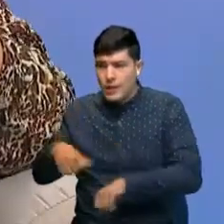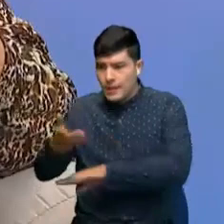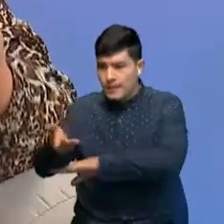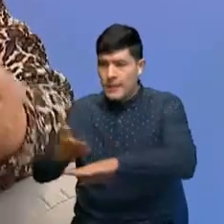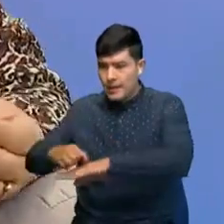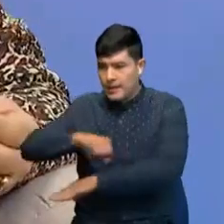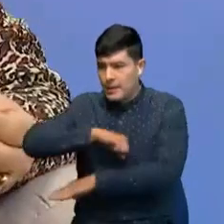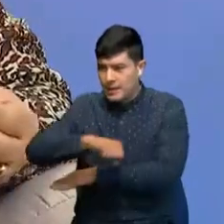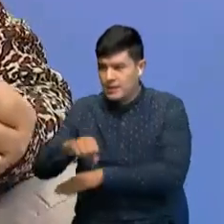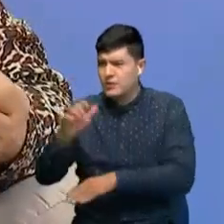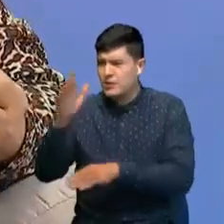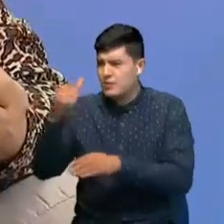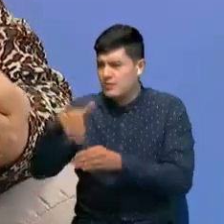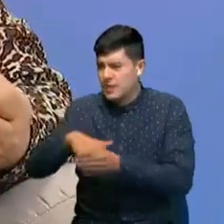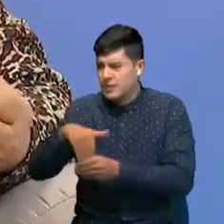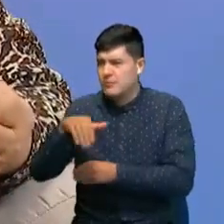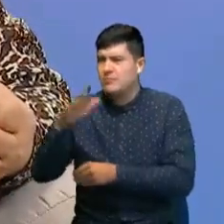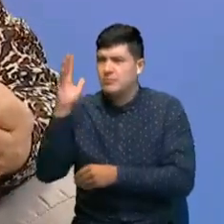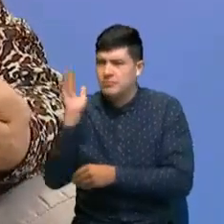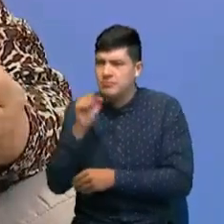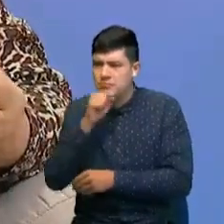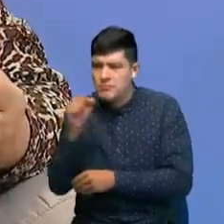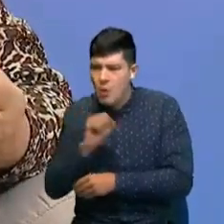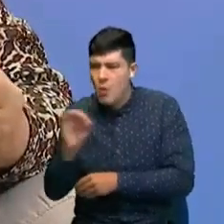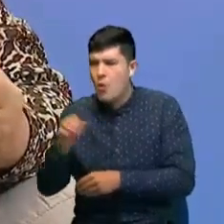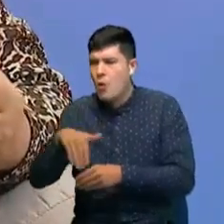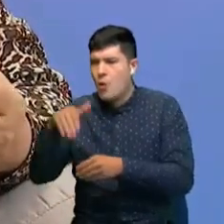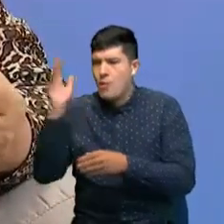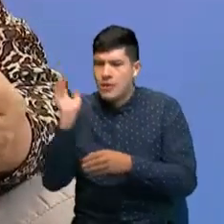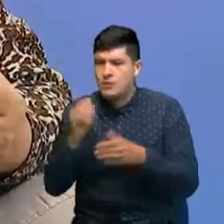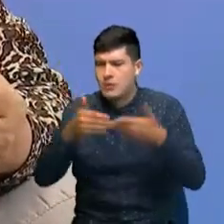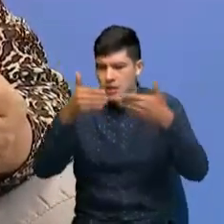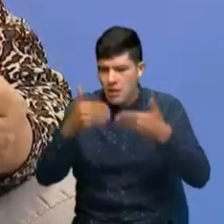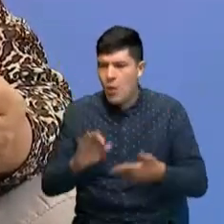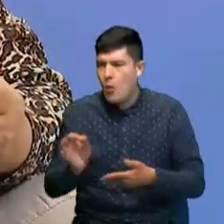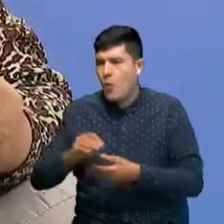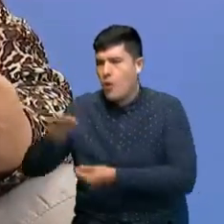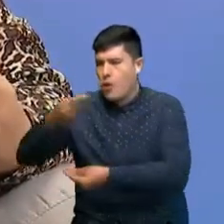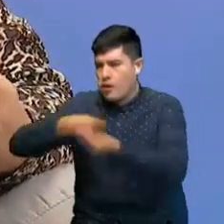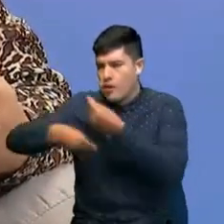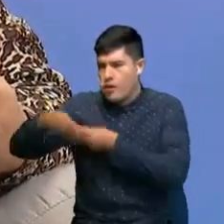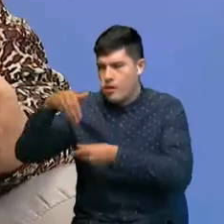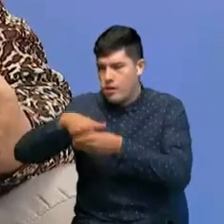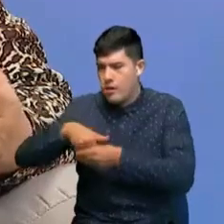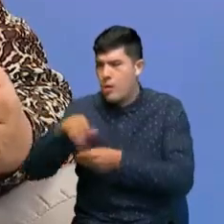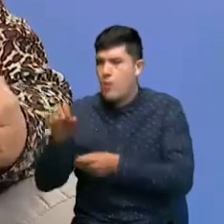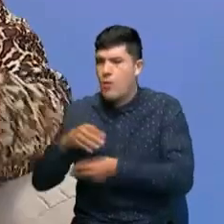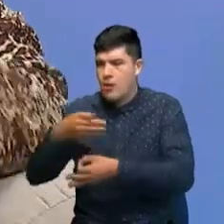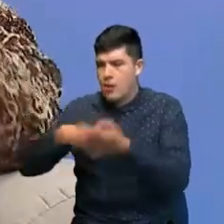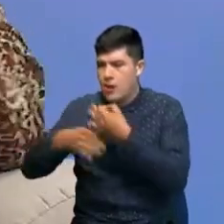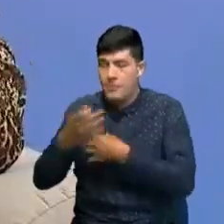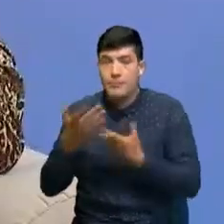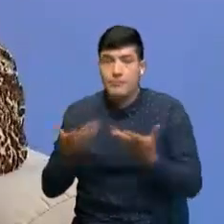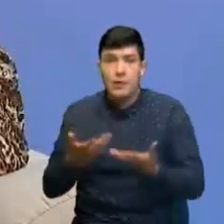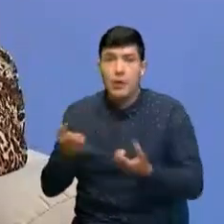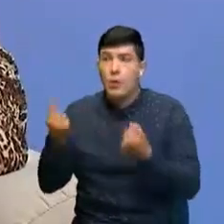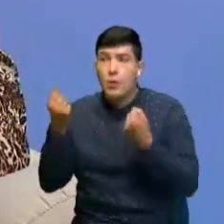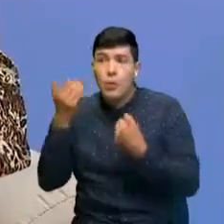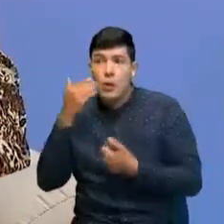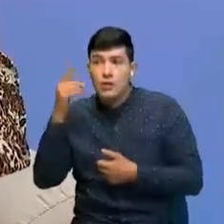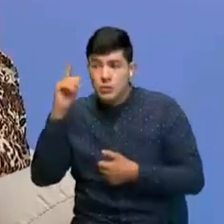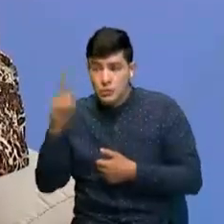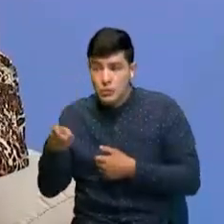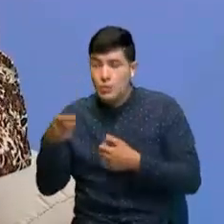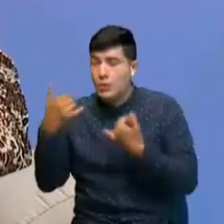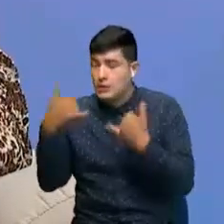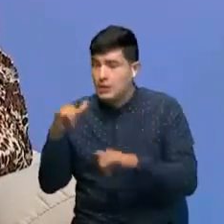ya sea pensión de vejez, de invalidez o la devolución de saldos o la indemnización sustitutiva, cuando usted cumple